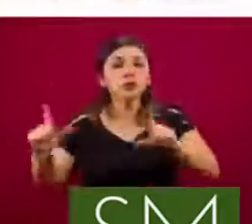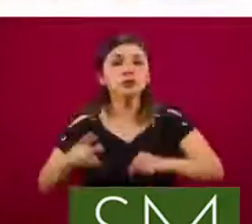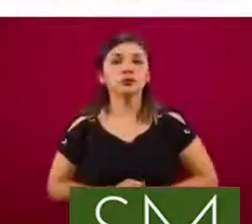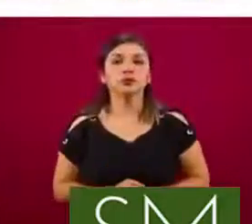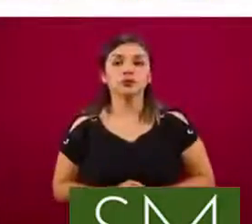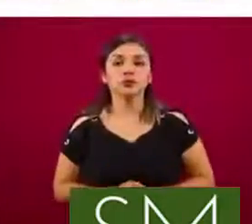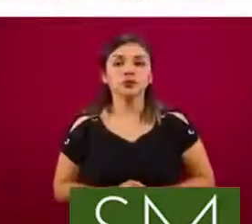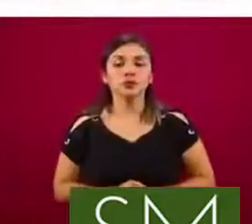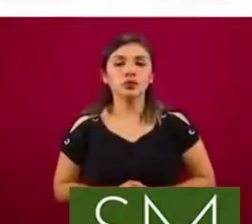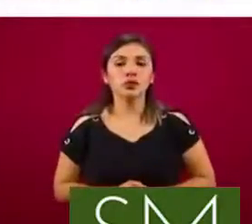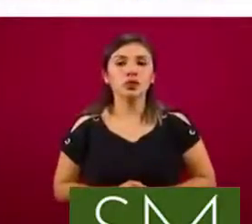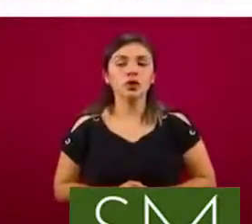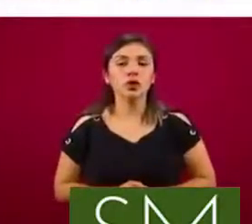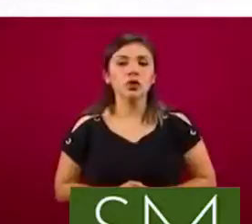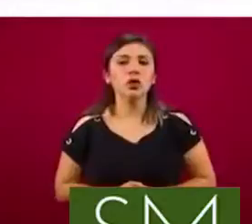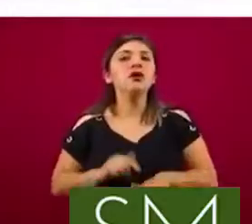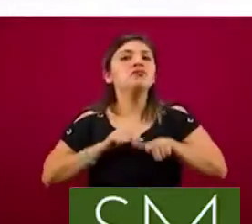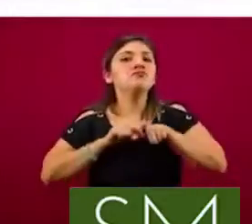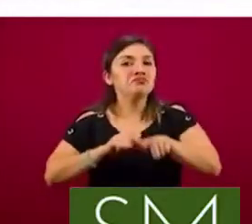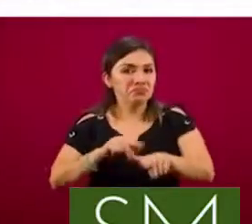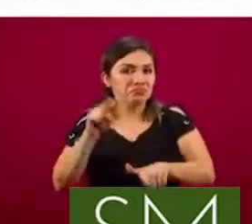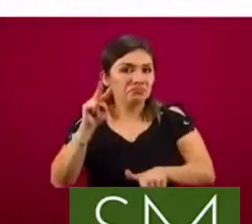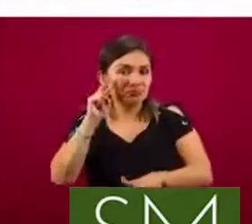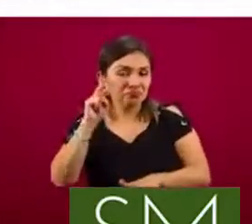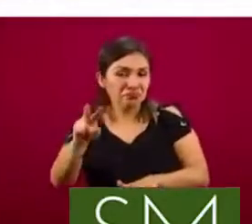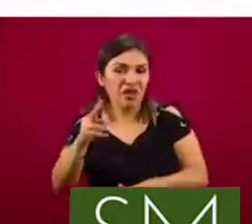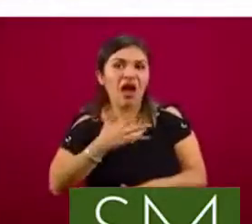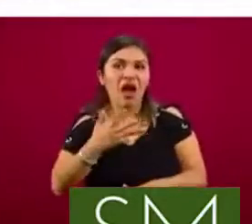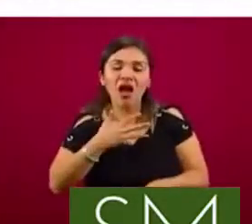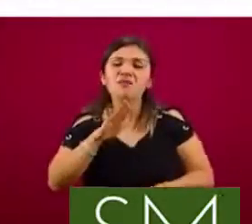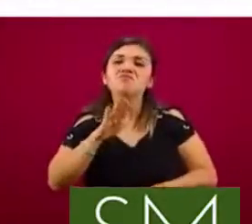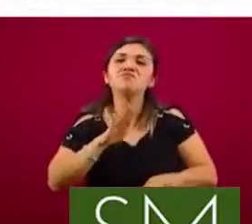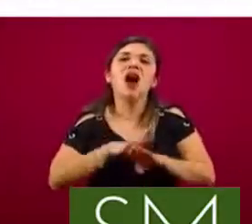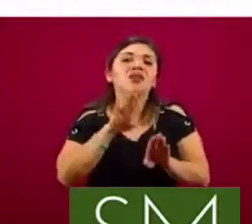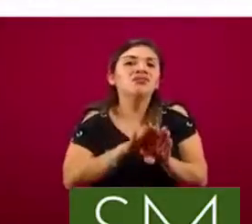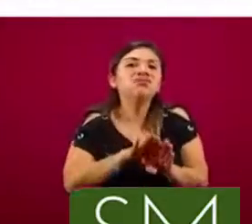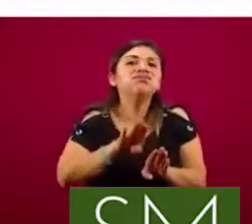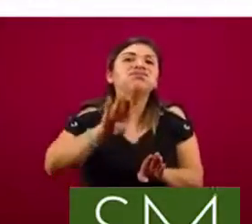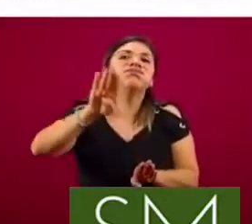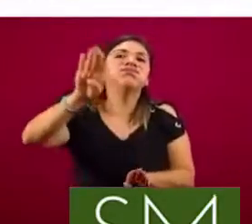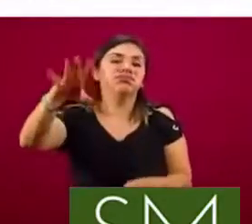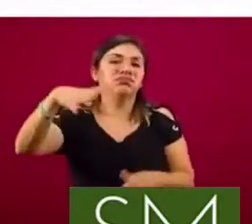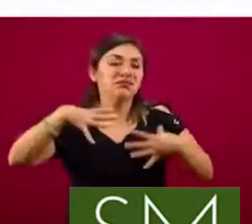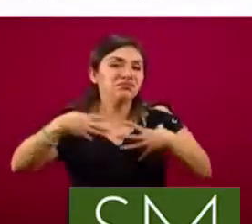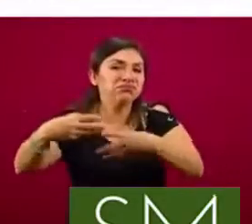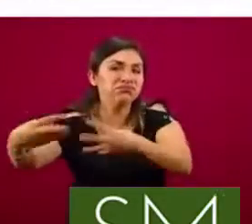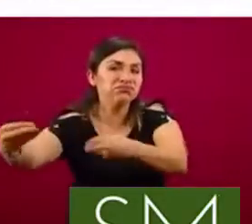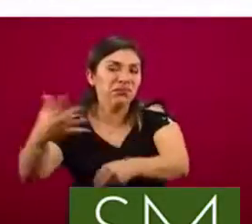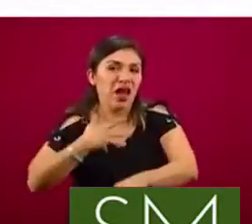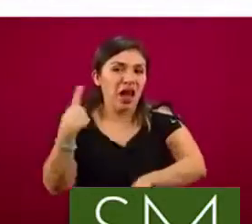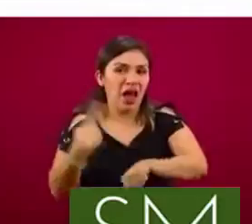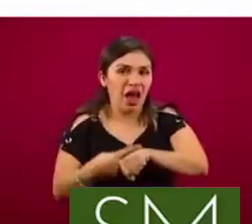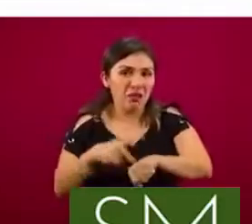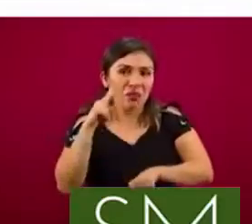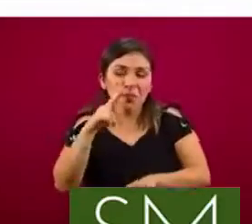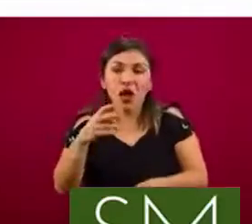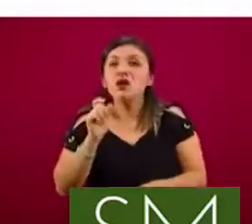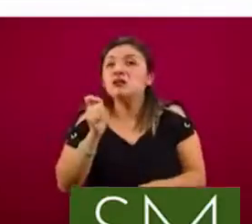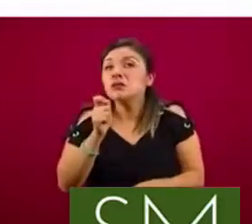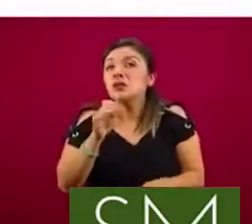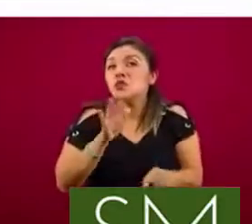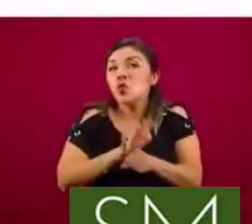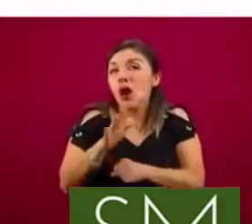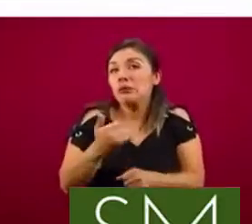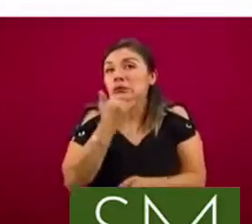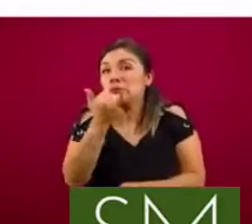Veremos la curva epidémica, sigue manteniéndose la tendencia ascendente, sobre todo cuando vemos independientemente si son confirmados